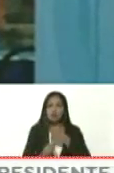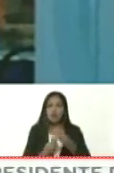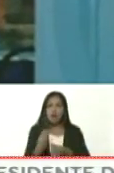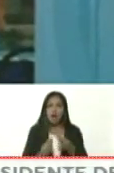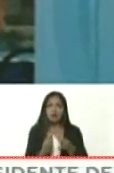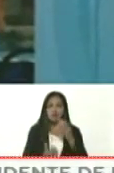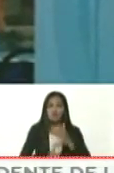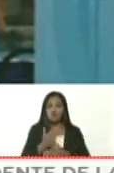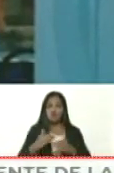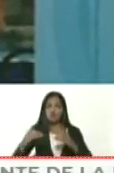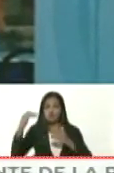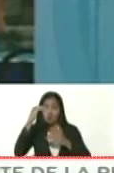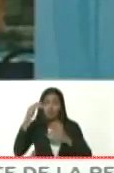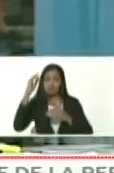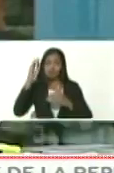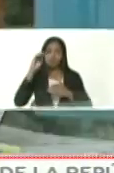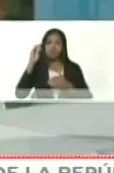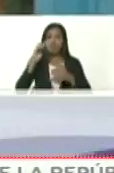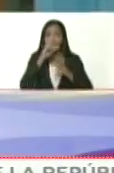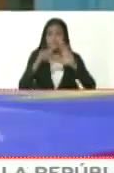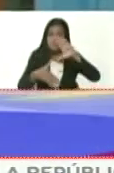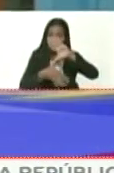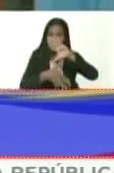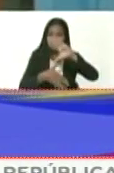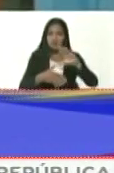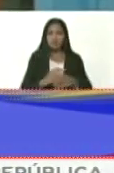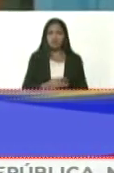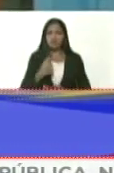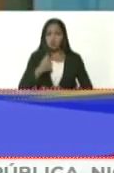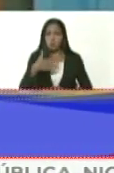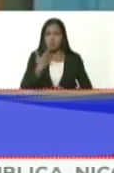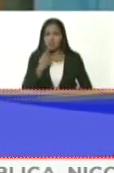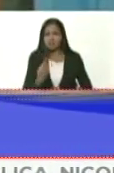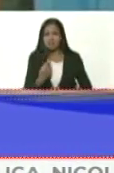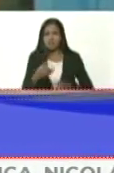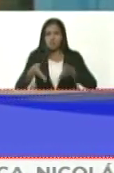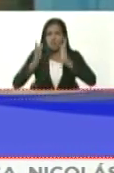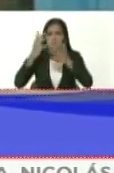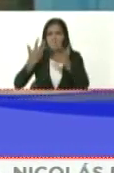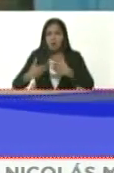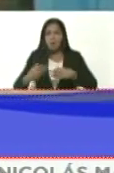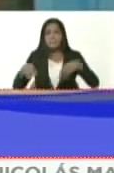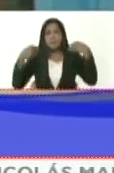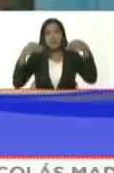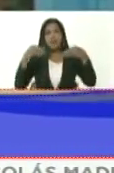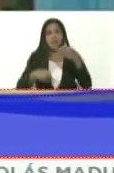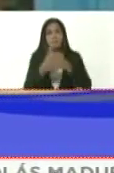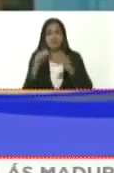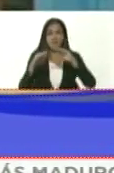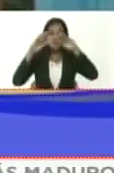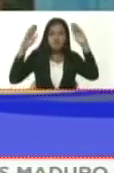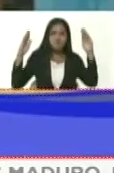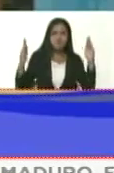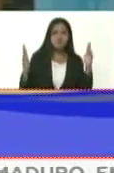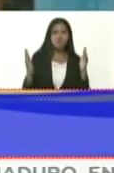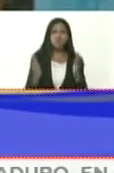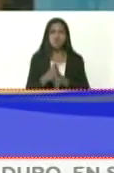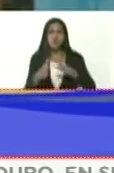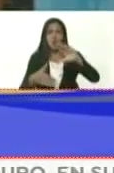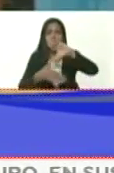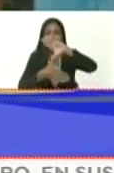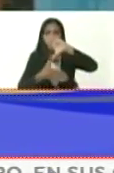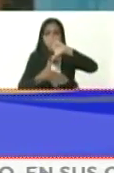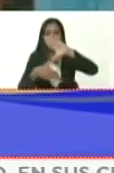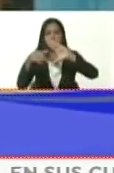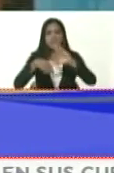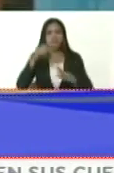de los más grandes de América Latina. Me atrevo a decir, es el complejo industrial del plástico más grande de América Latina. Está aquí en Venezuela,